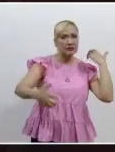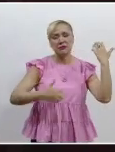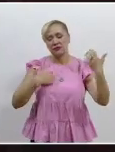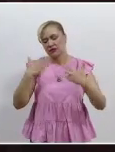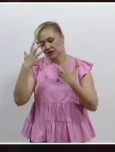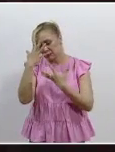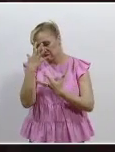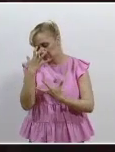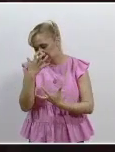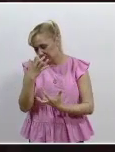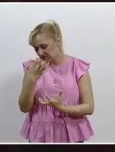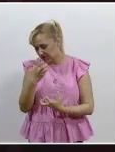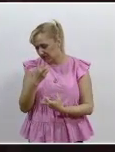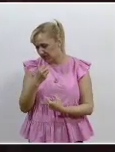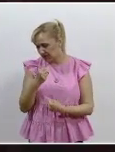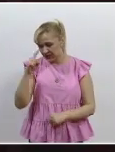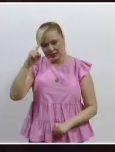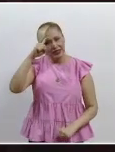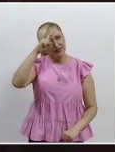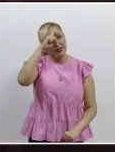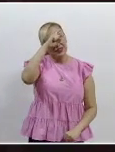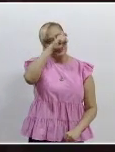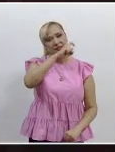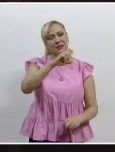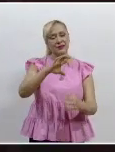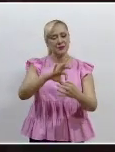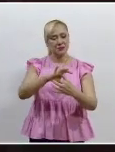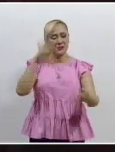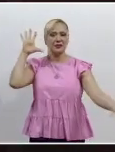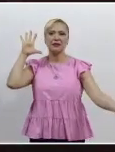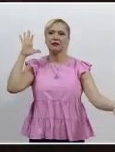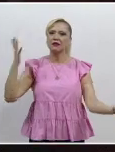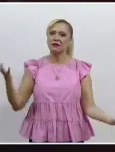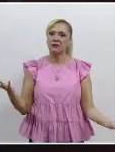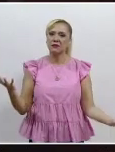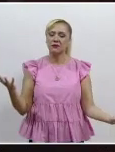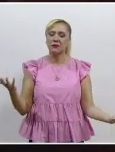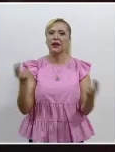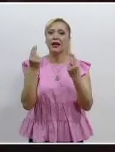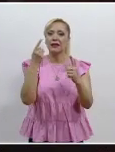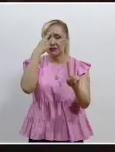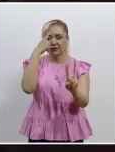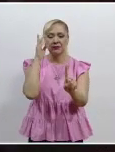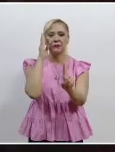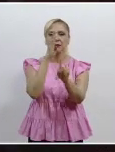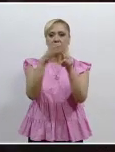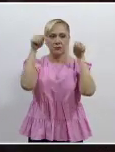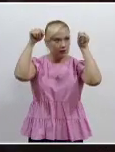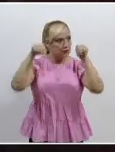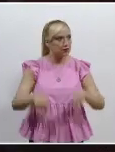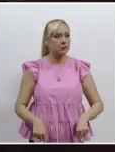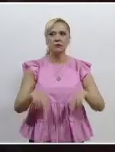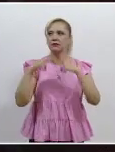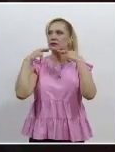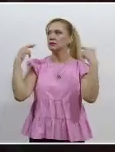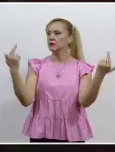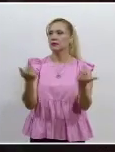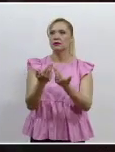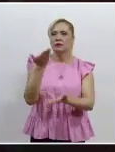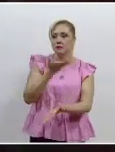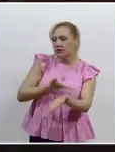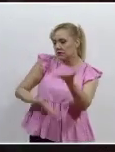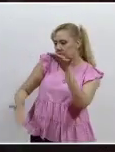desesperanza, un ciclo difícil de romper. Y yo creo que ese es un poco el propósito de esta reunión, de este